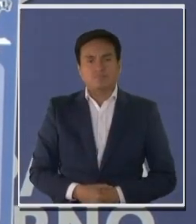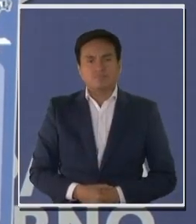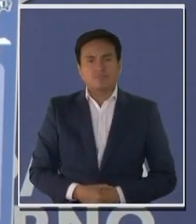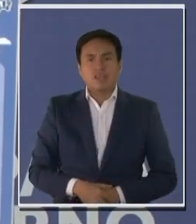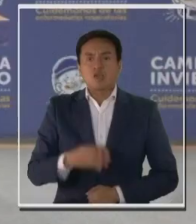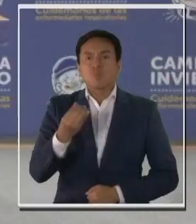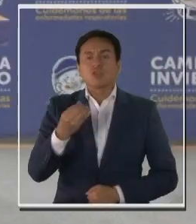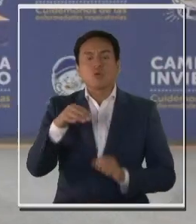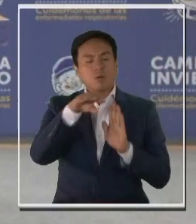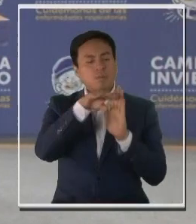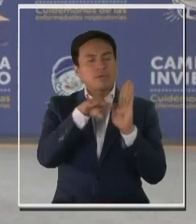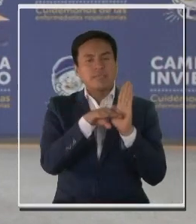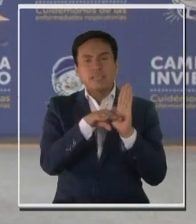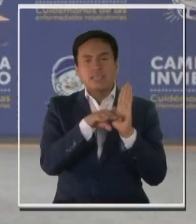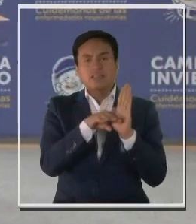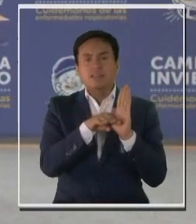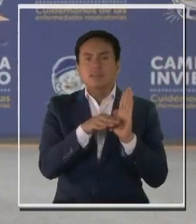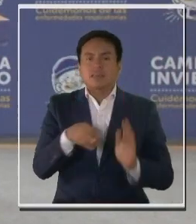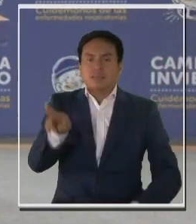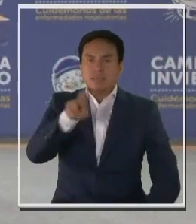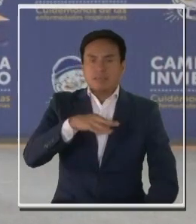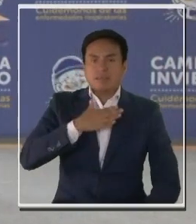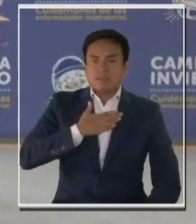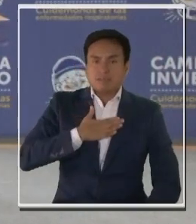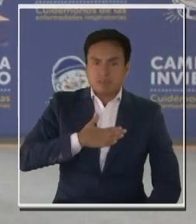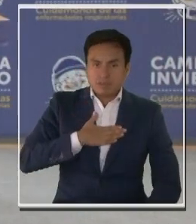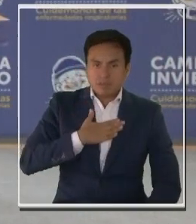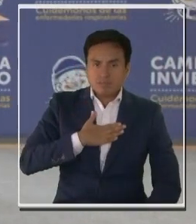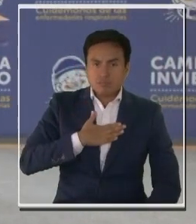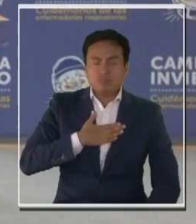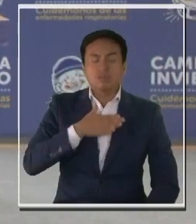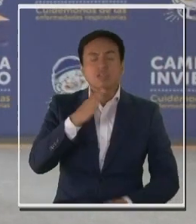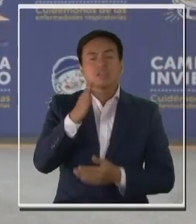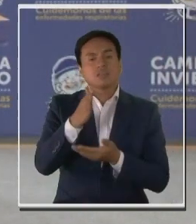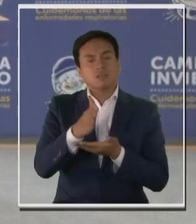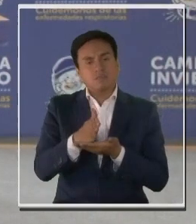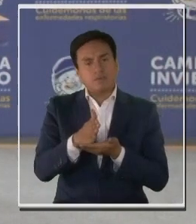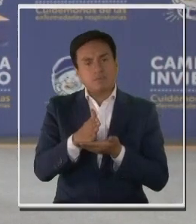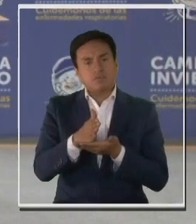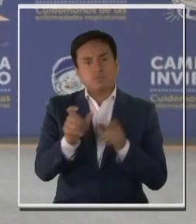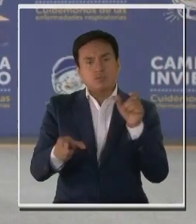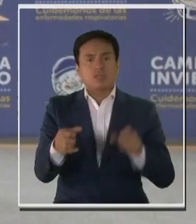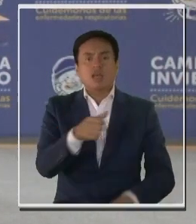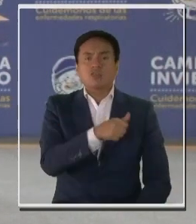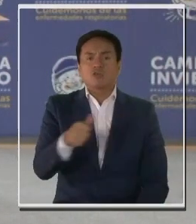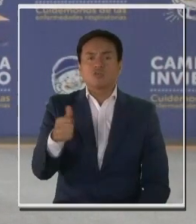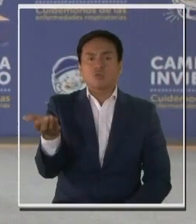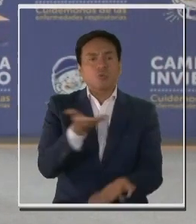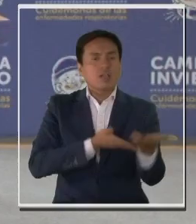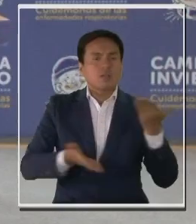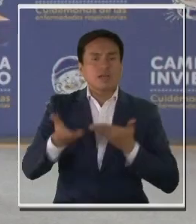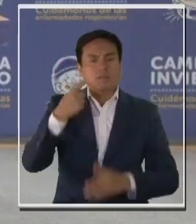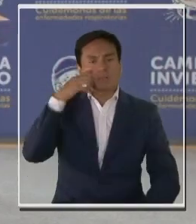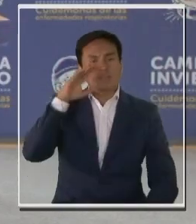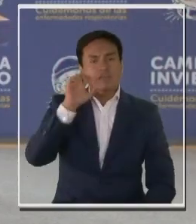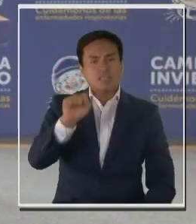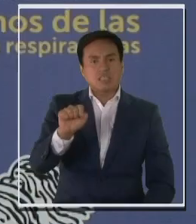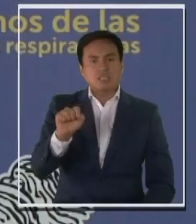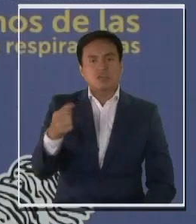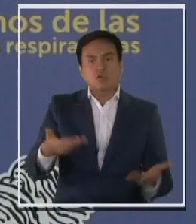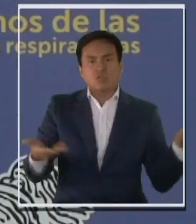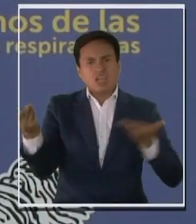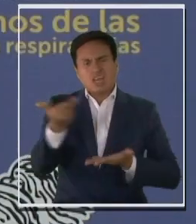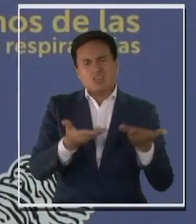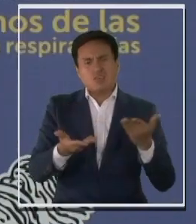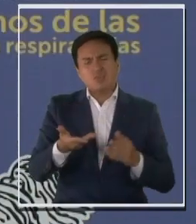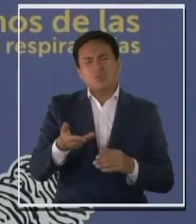bueno alguna de las medidas y queremos insistir debemos entre todos colaborar para prevenir los contagios